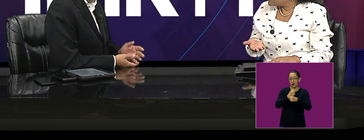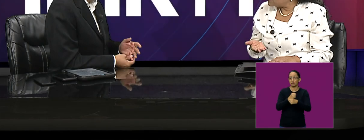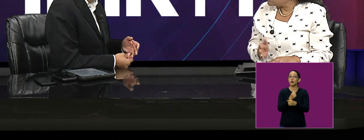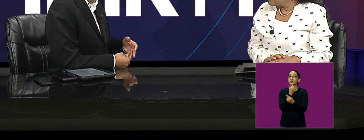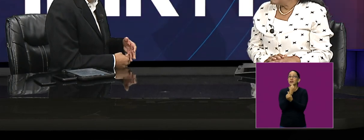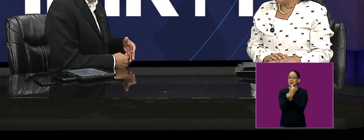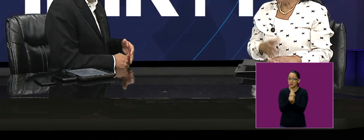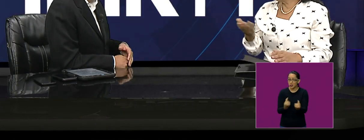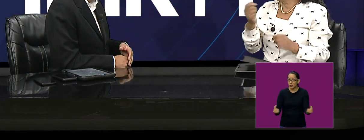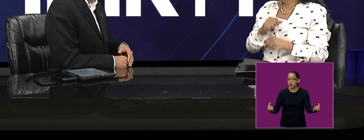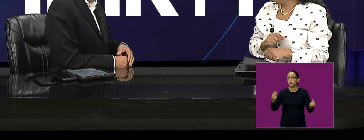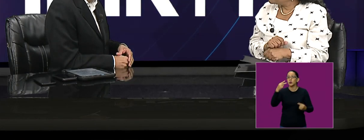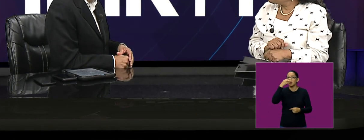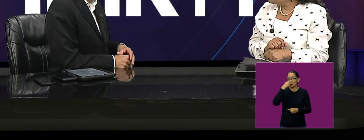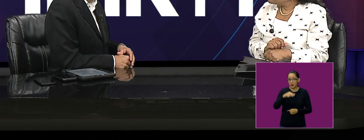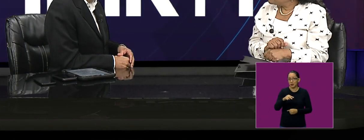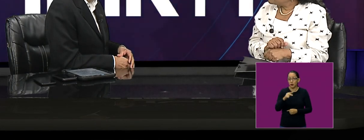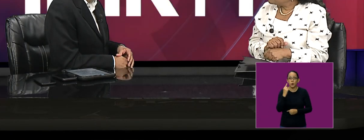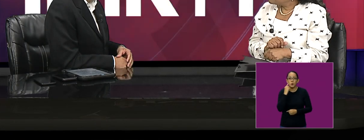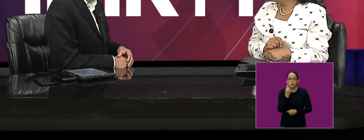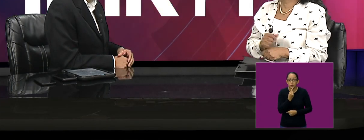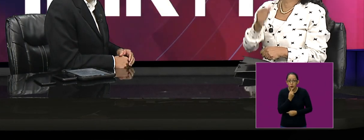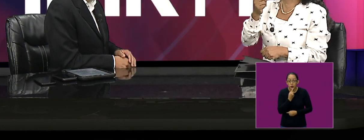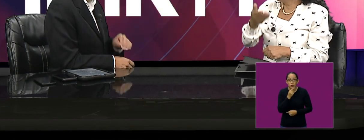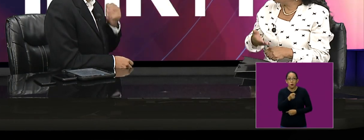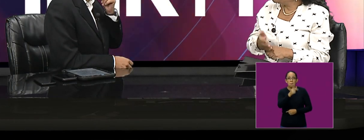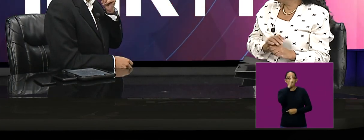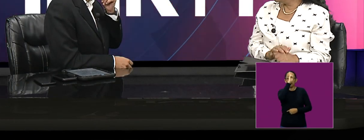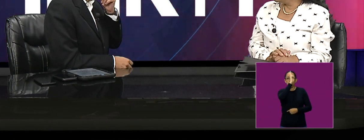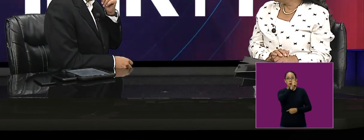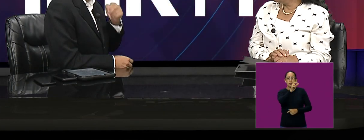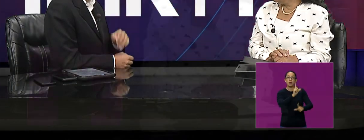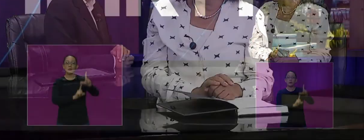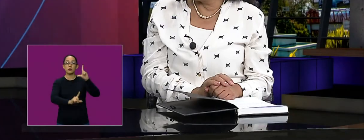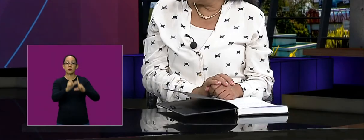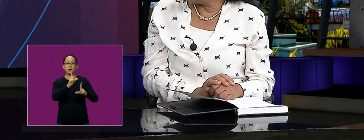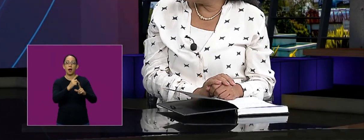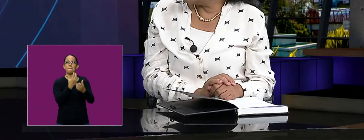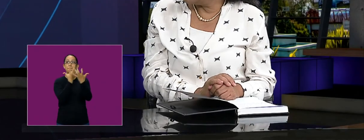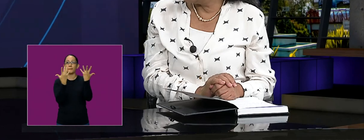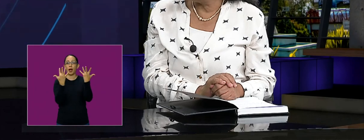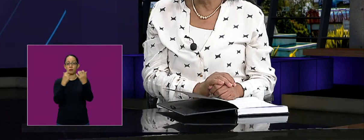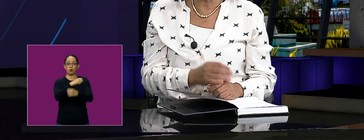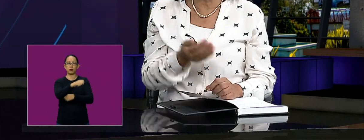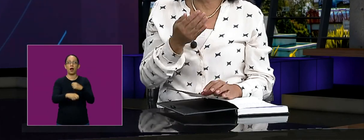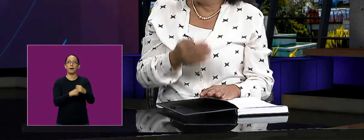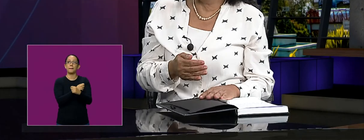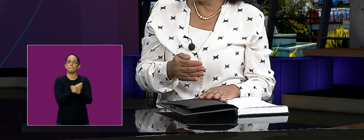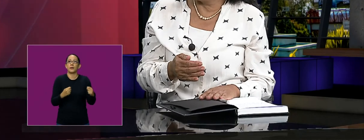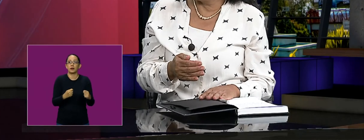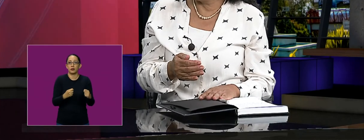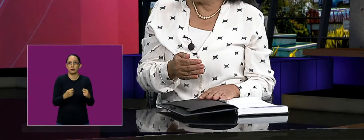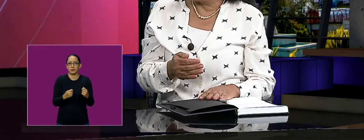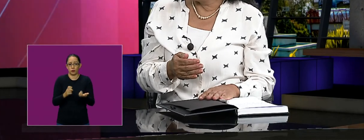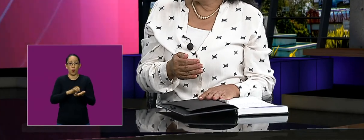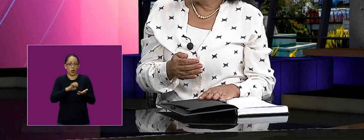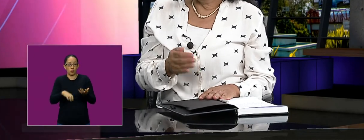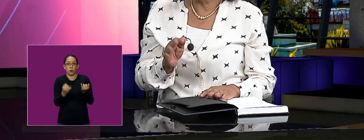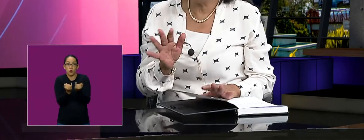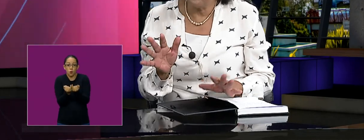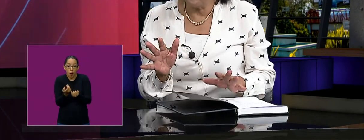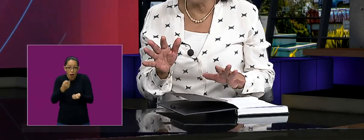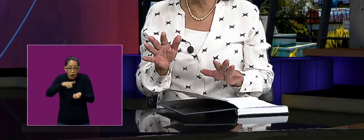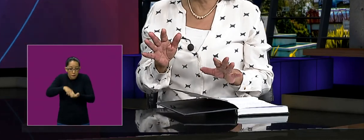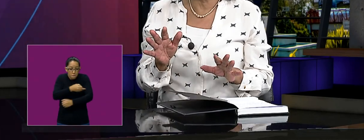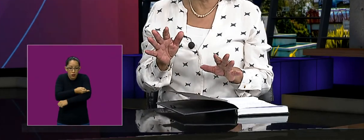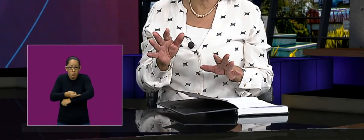maestros, eran amarramanos. Porque les prohibían usar la lengua de señas, incluso dentro de la familia. Caraca.